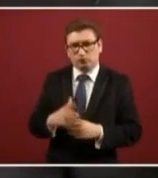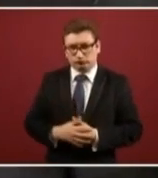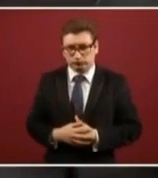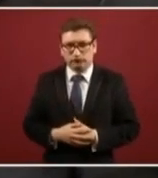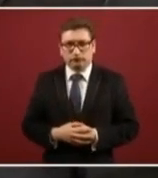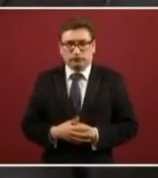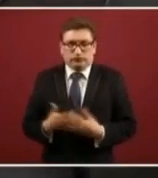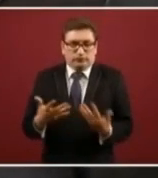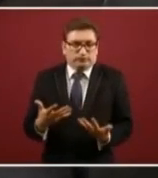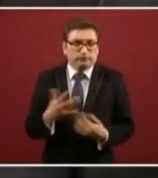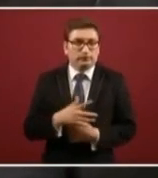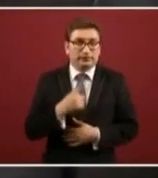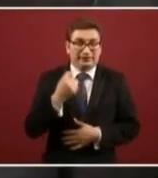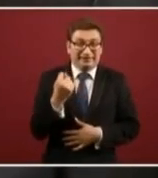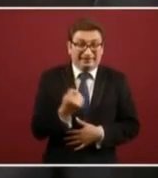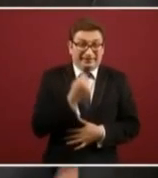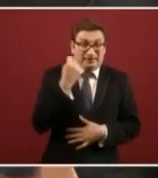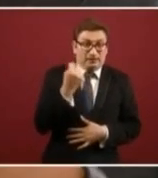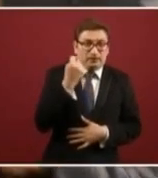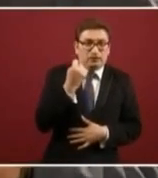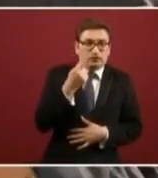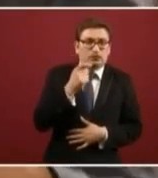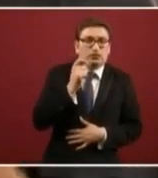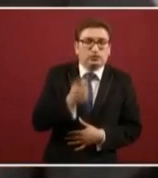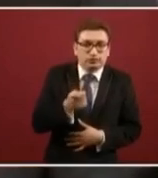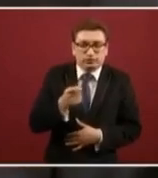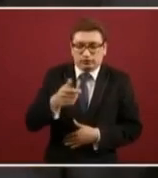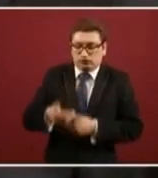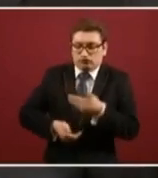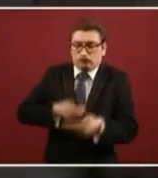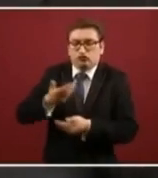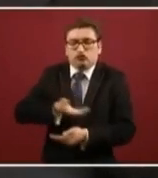y la tecnología es la técnica que se hace costumbre.